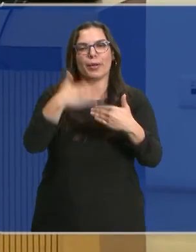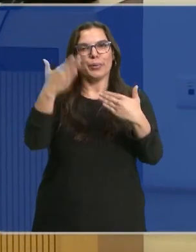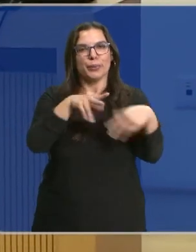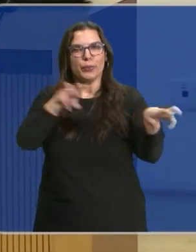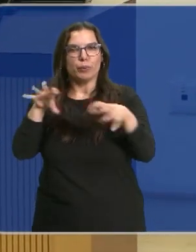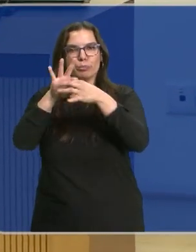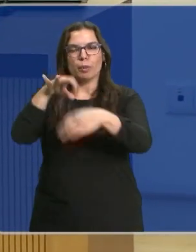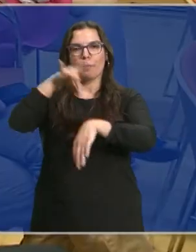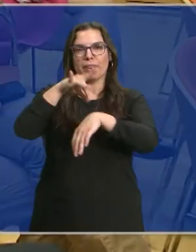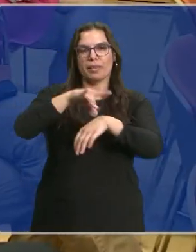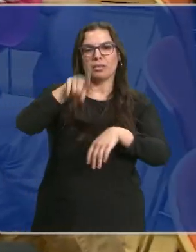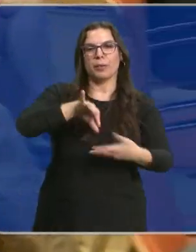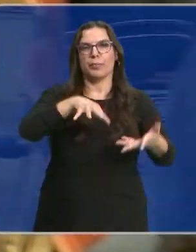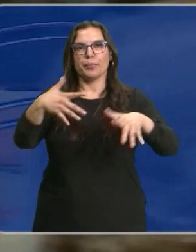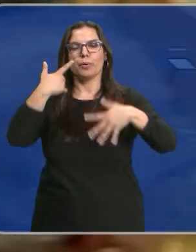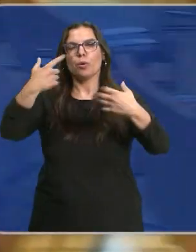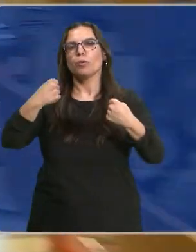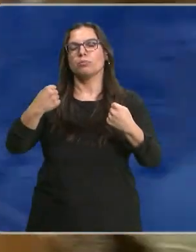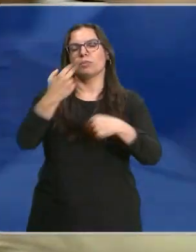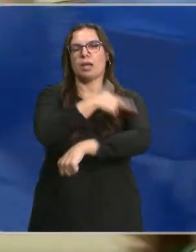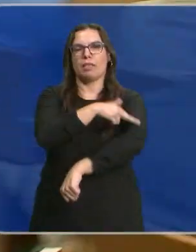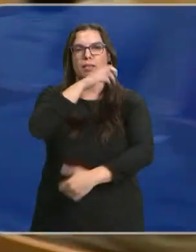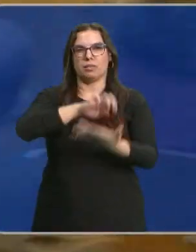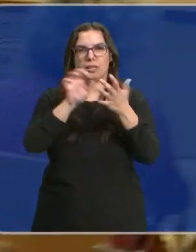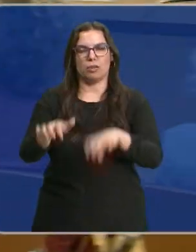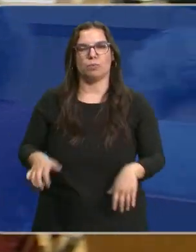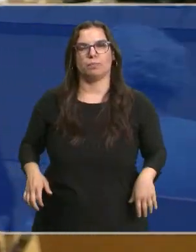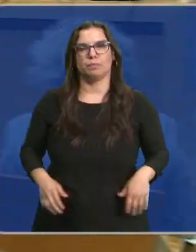sanitaria y su aplicación en la sanidad de Castilla y León.